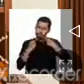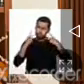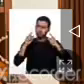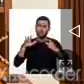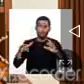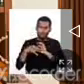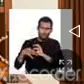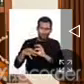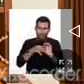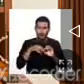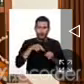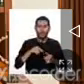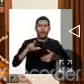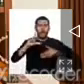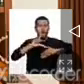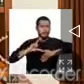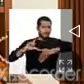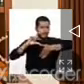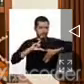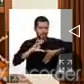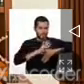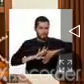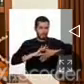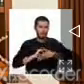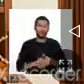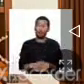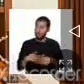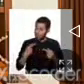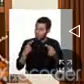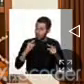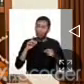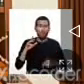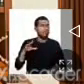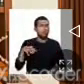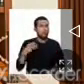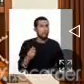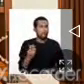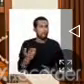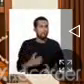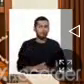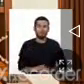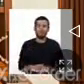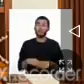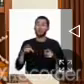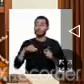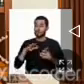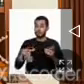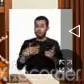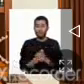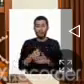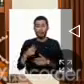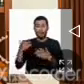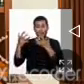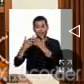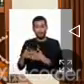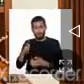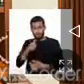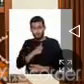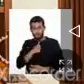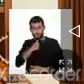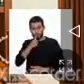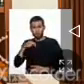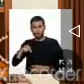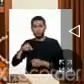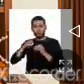de integración en América Latina. Y ha sido exitosa porque pusimos al sector privado a que marcara